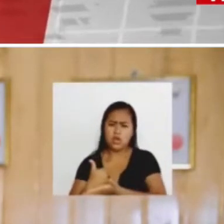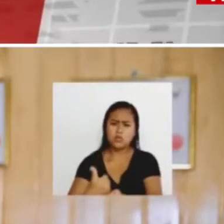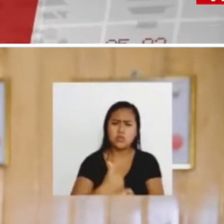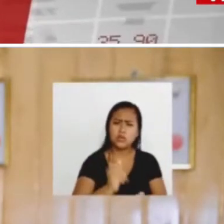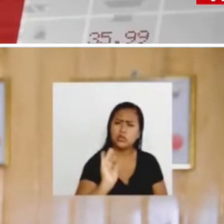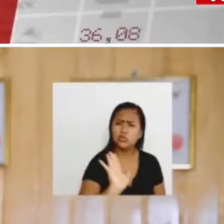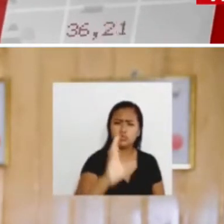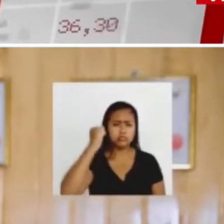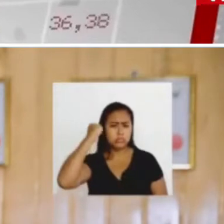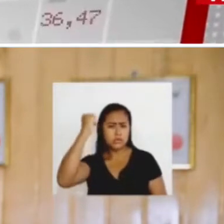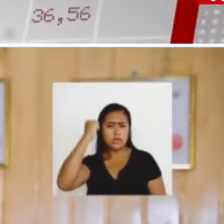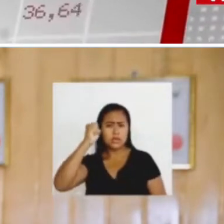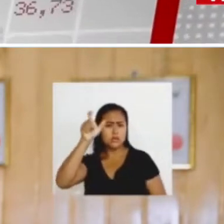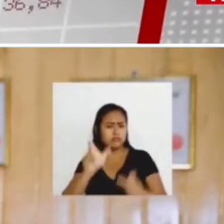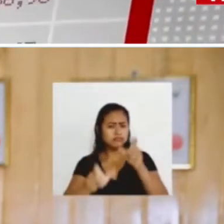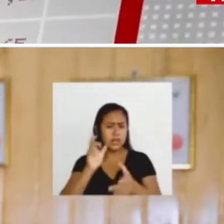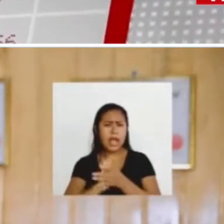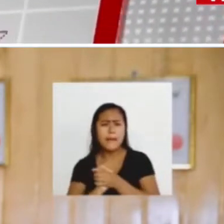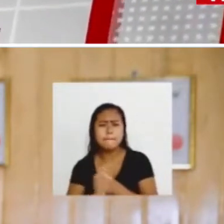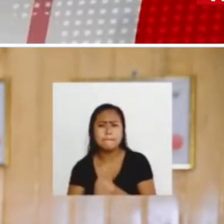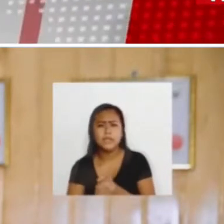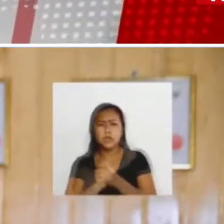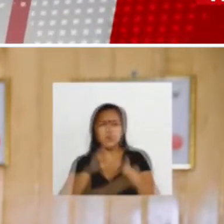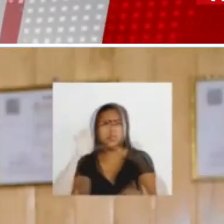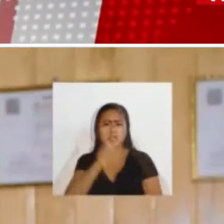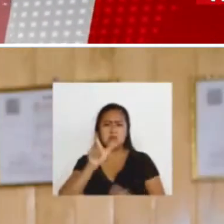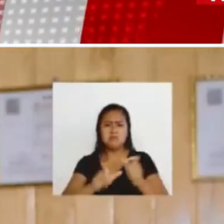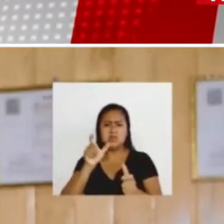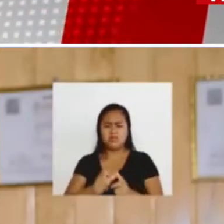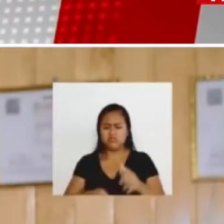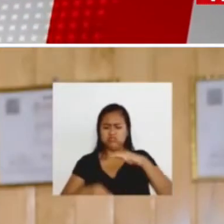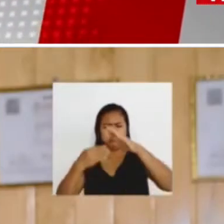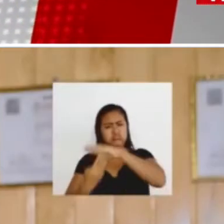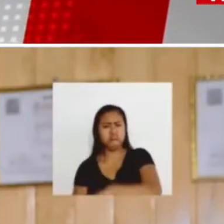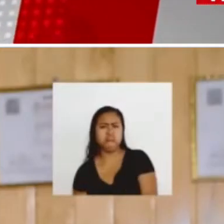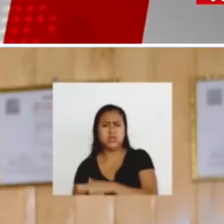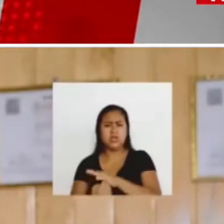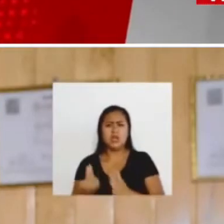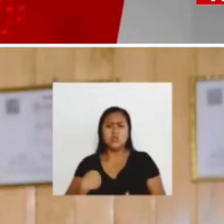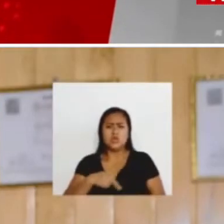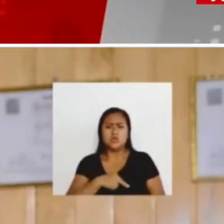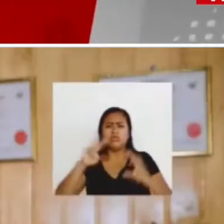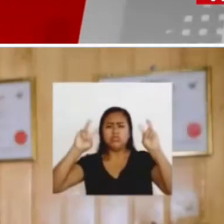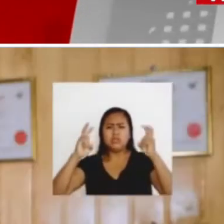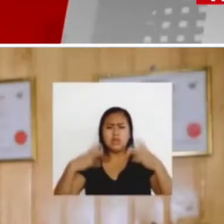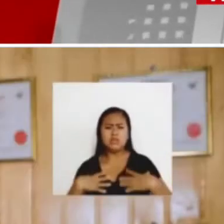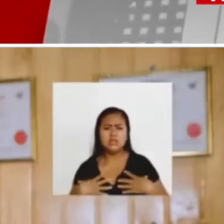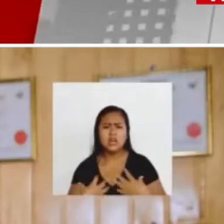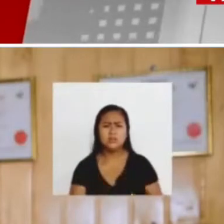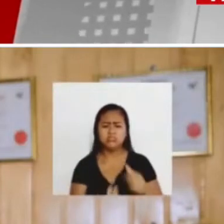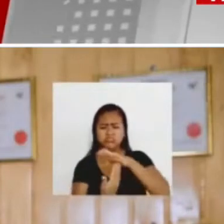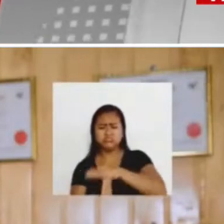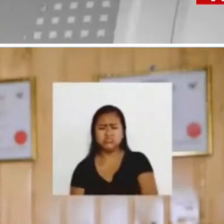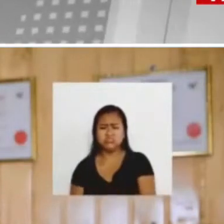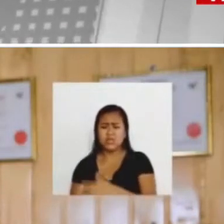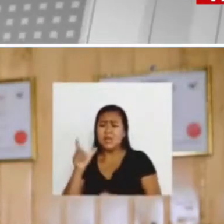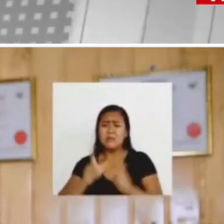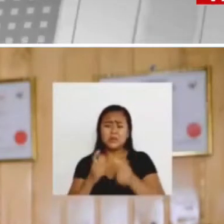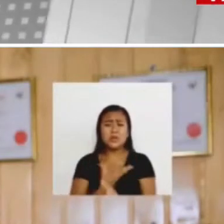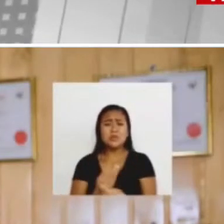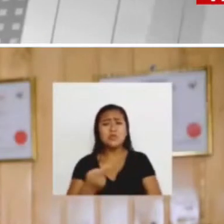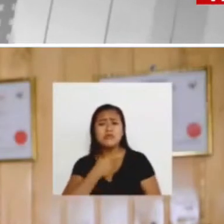gastos que se está haciendo en la campaña, y eso se va a presentar mediante un informe que el primer informe vence este viernes. Se va a